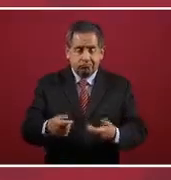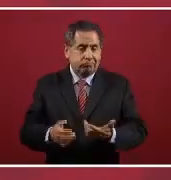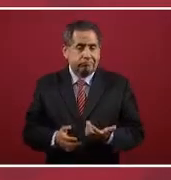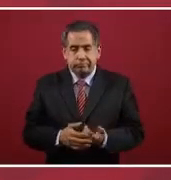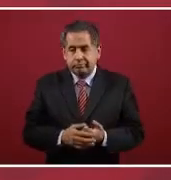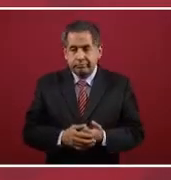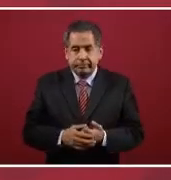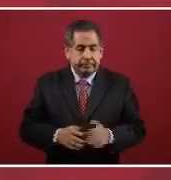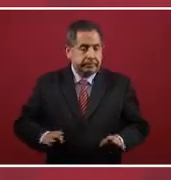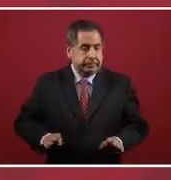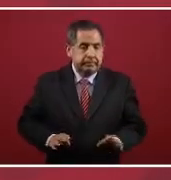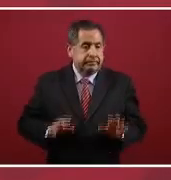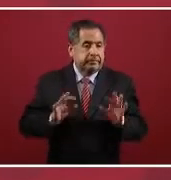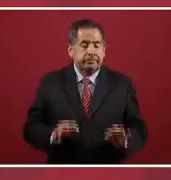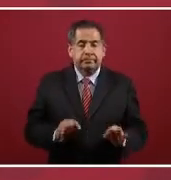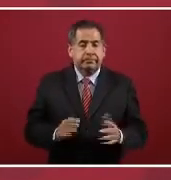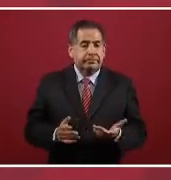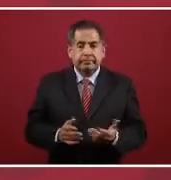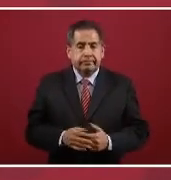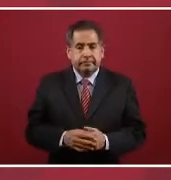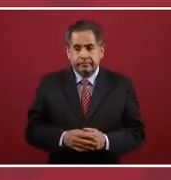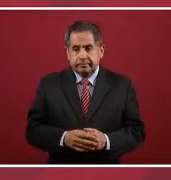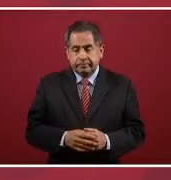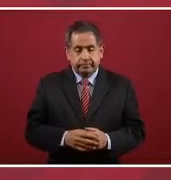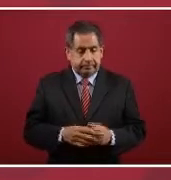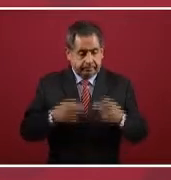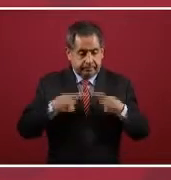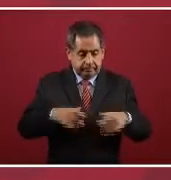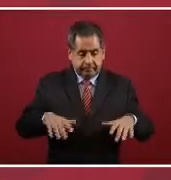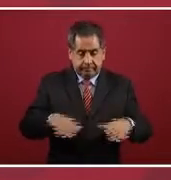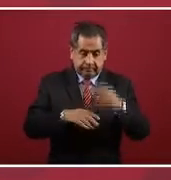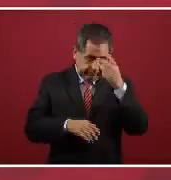no en beneficio del pueblo de México,